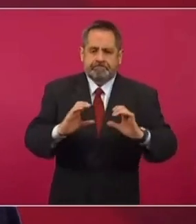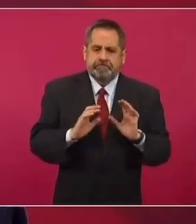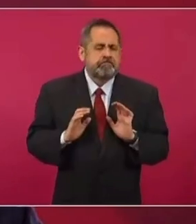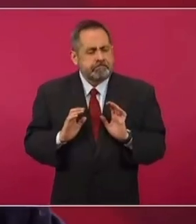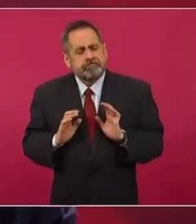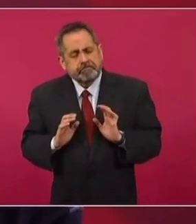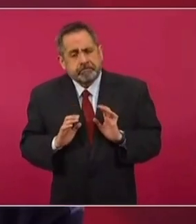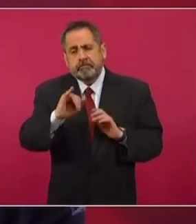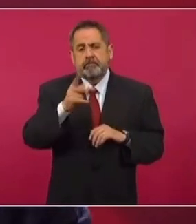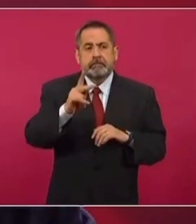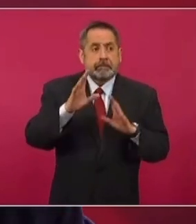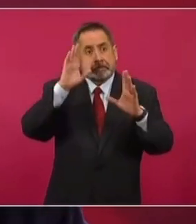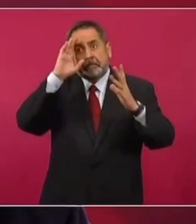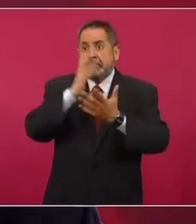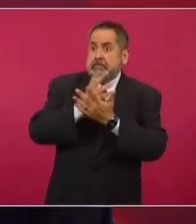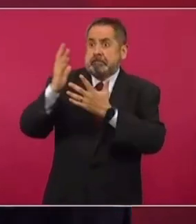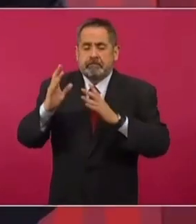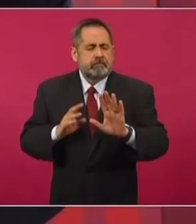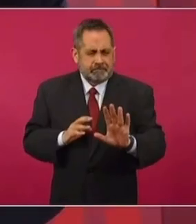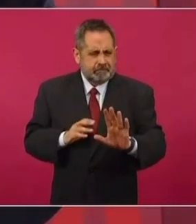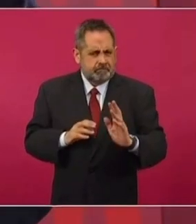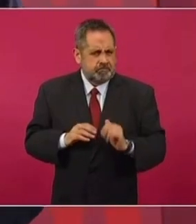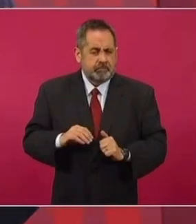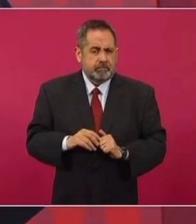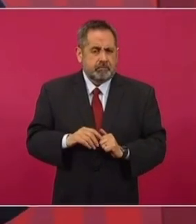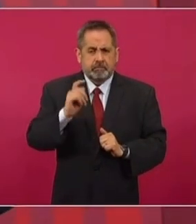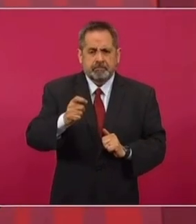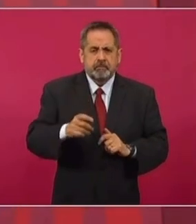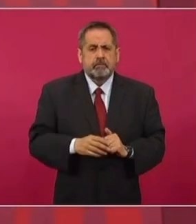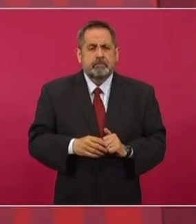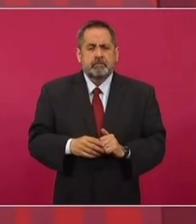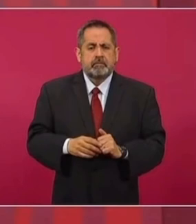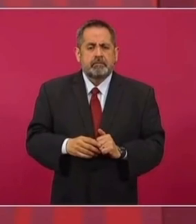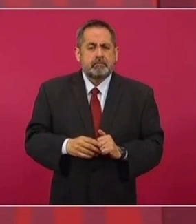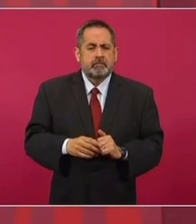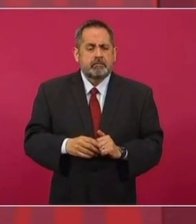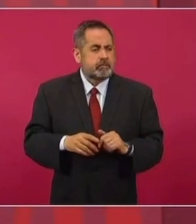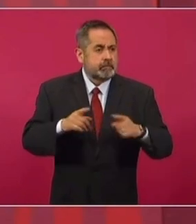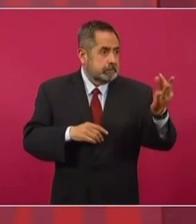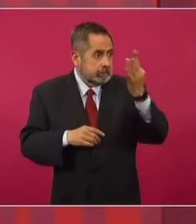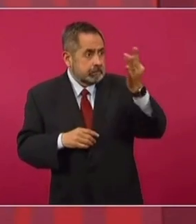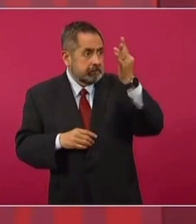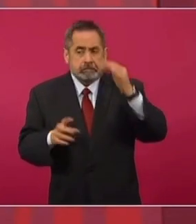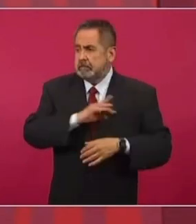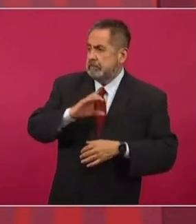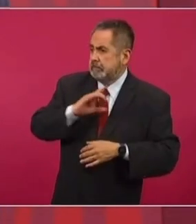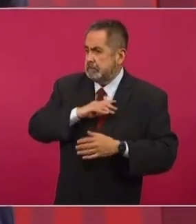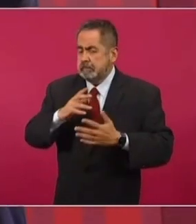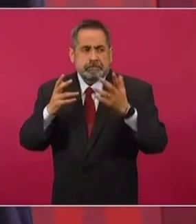no alarmarnos, que no nos infundan, que no nos